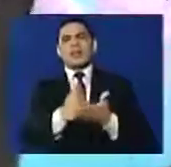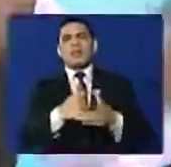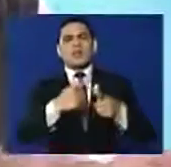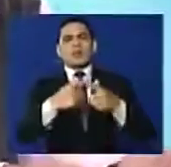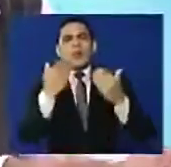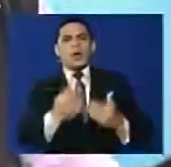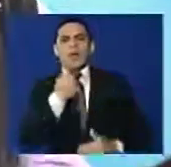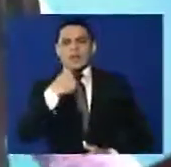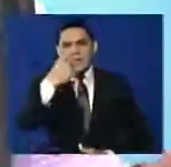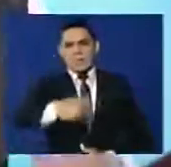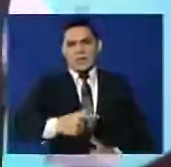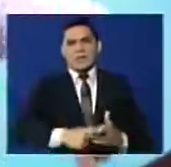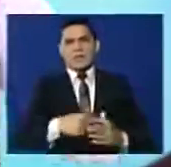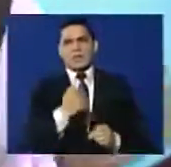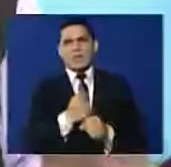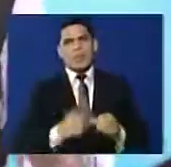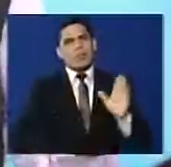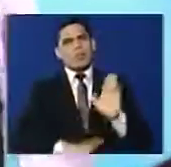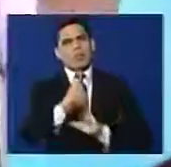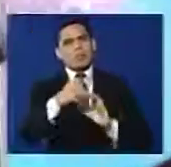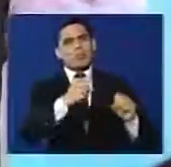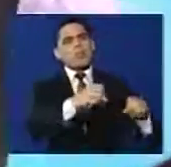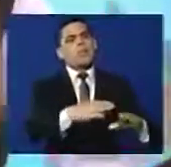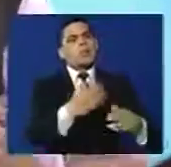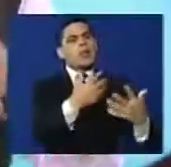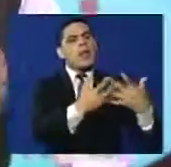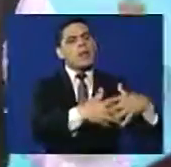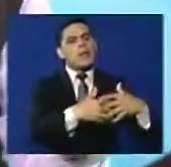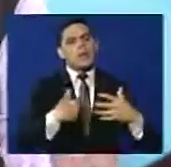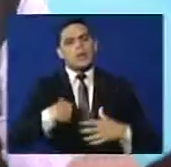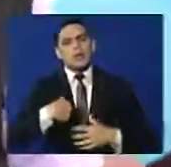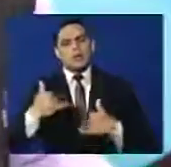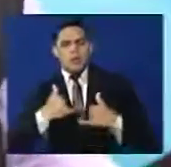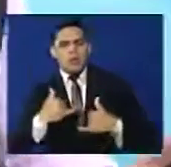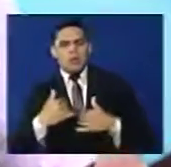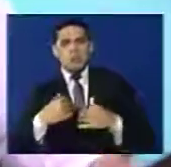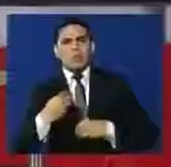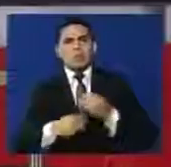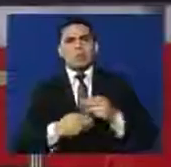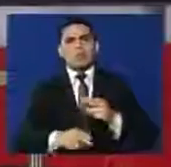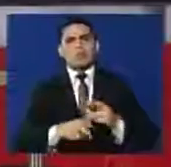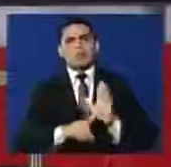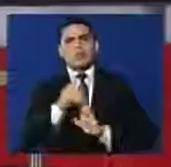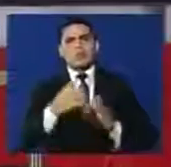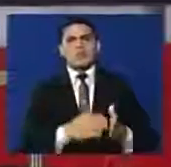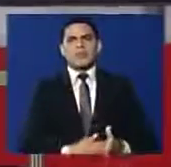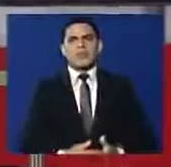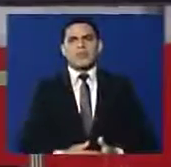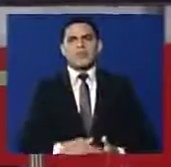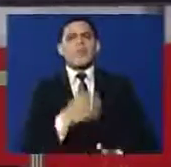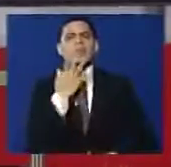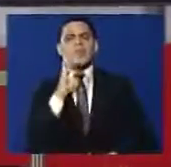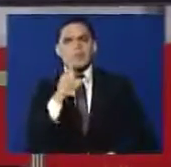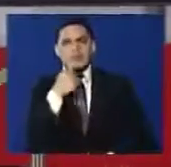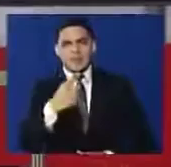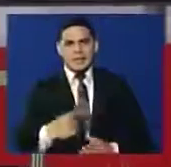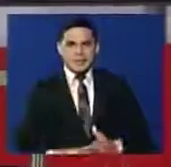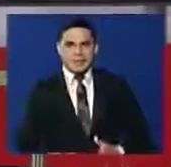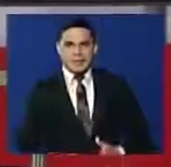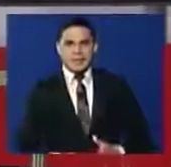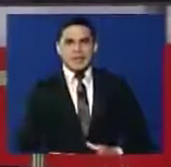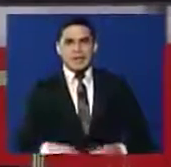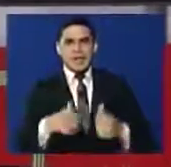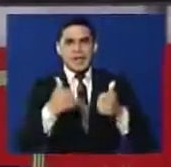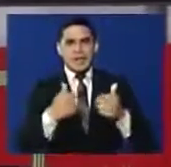Ahora yo quiero dejar ese empleado a este señor y quiero emprender. Y quiero conseguir las cosas fáciles para hacerlo. Muhammad Yunus, el premio Nobel de la Paz, dice, el fundador